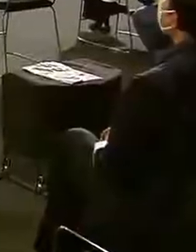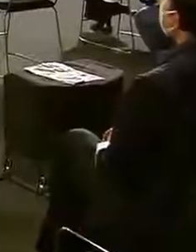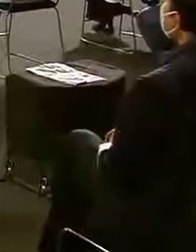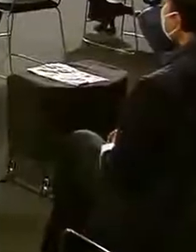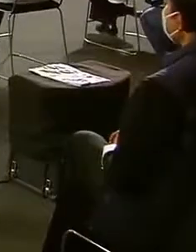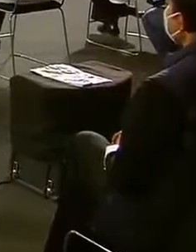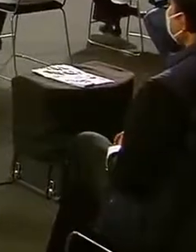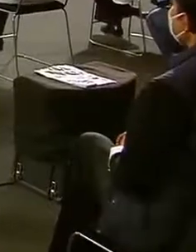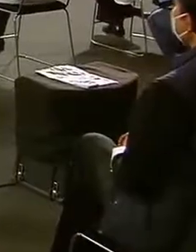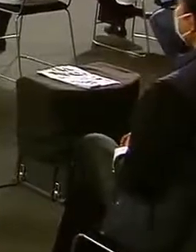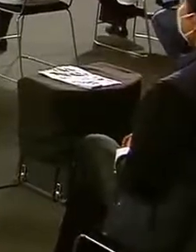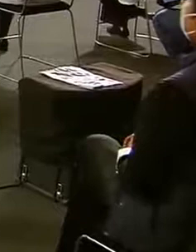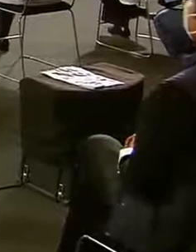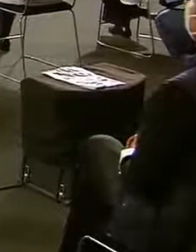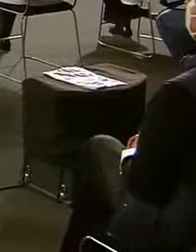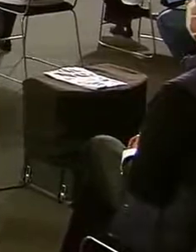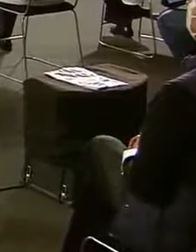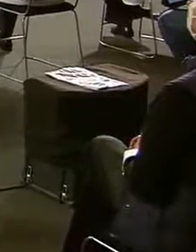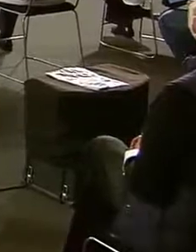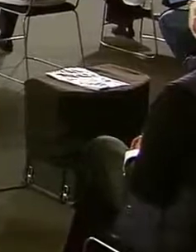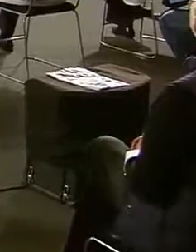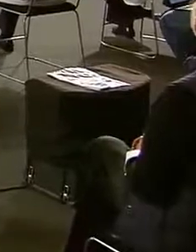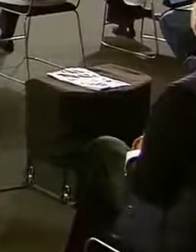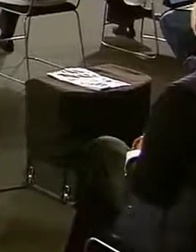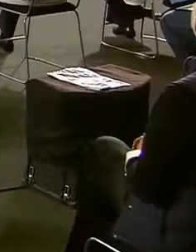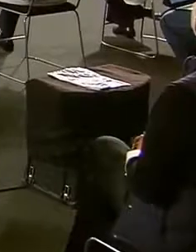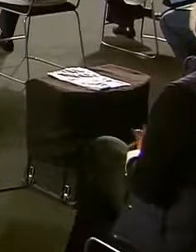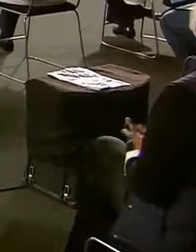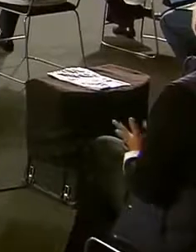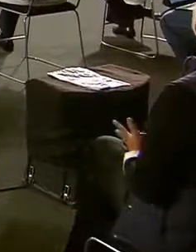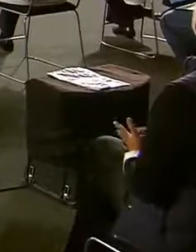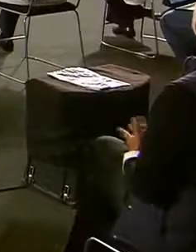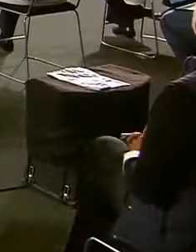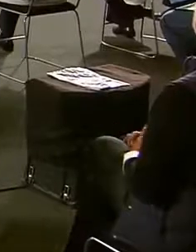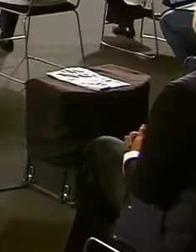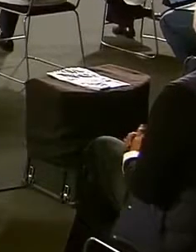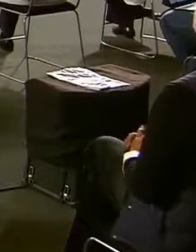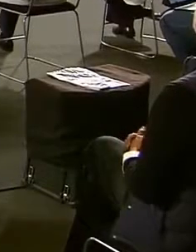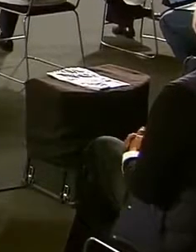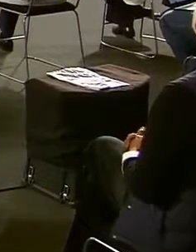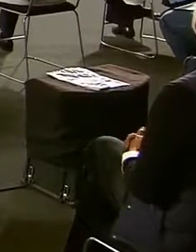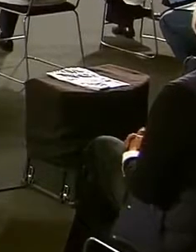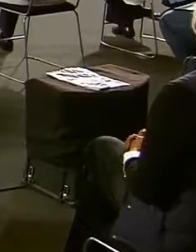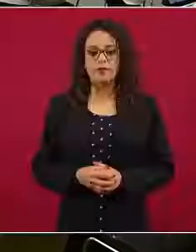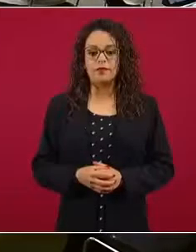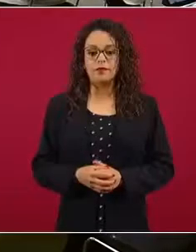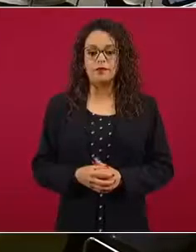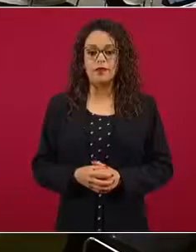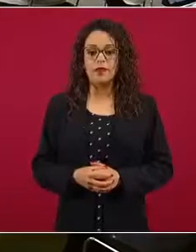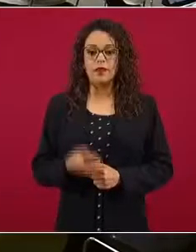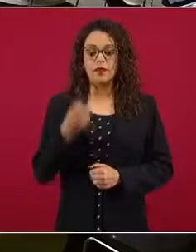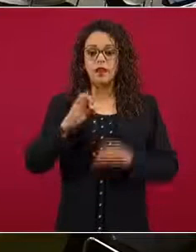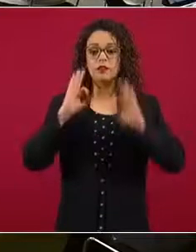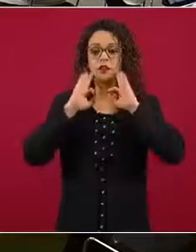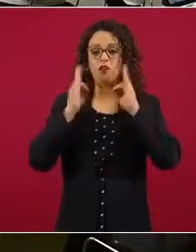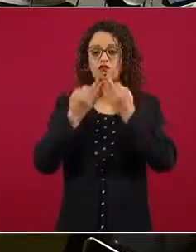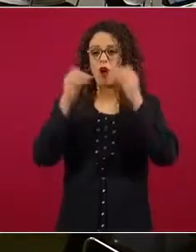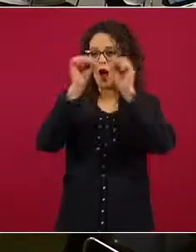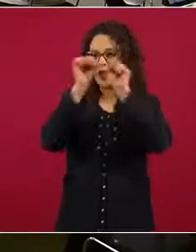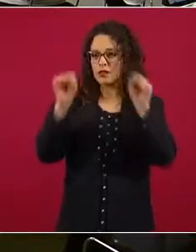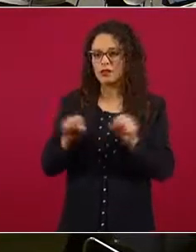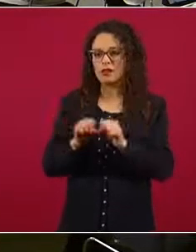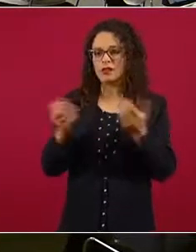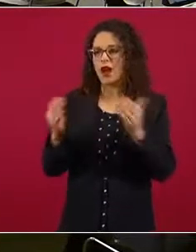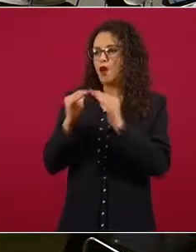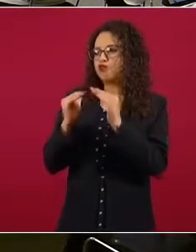de sostener este tipo de sistema era innecesariamente alto respecto a la